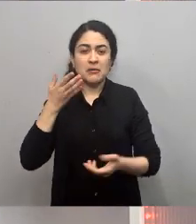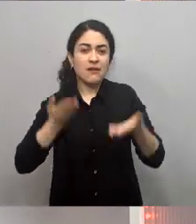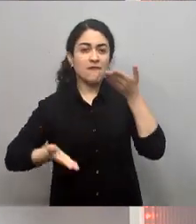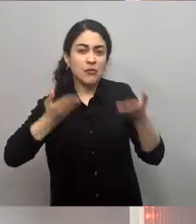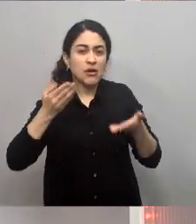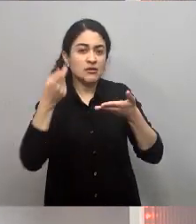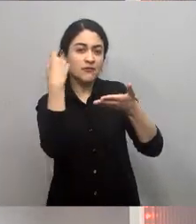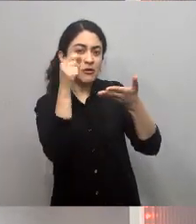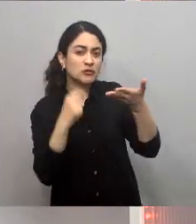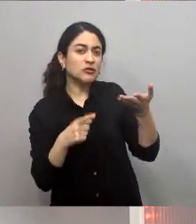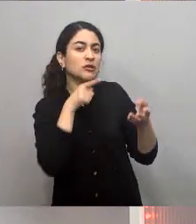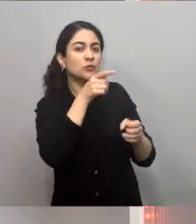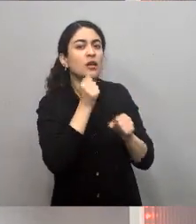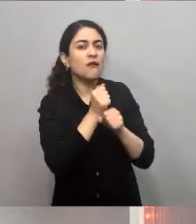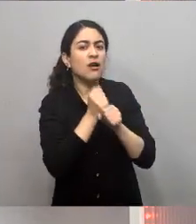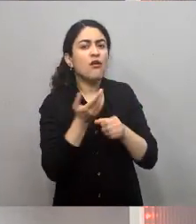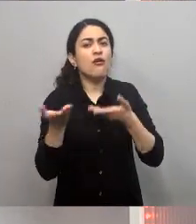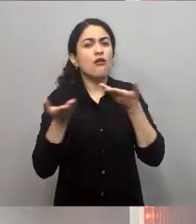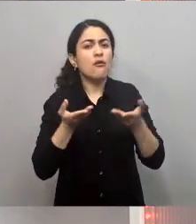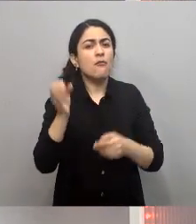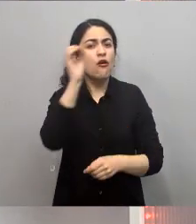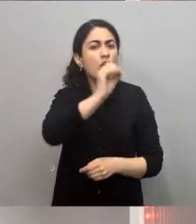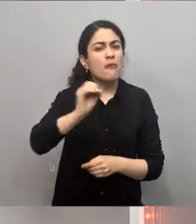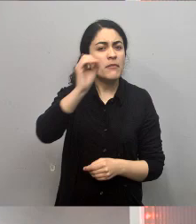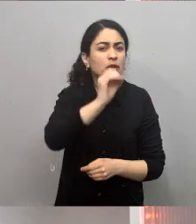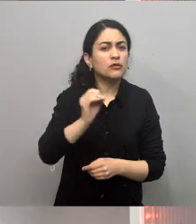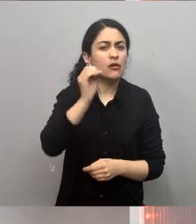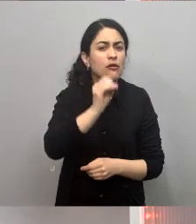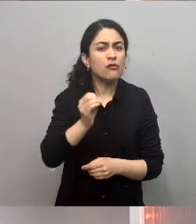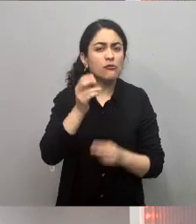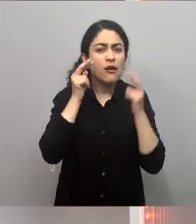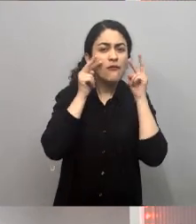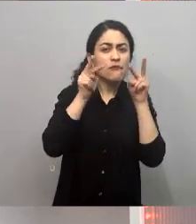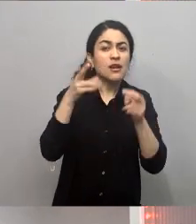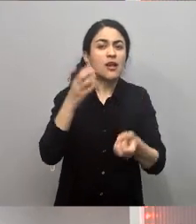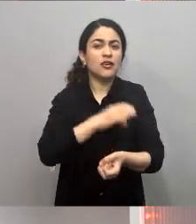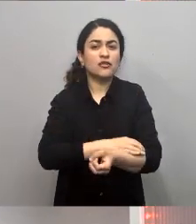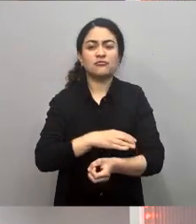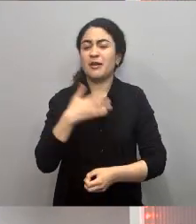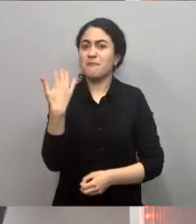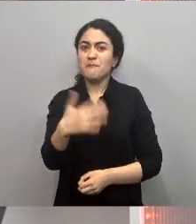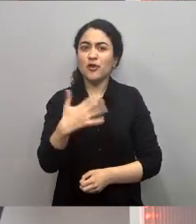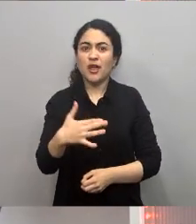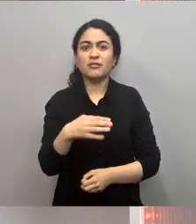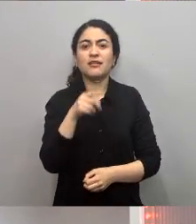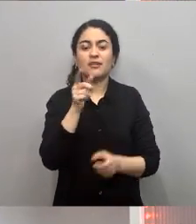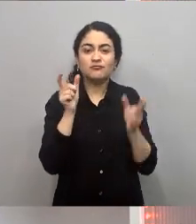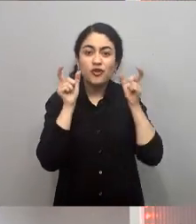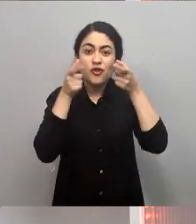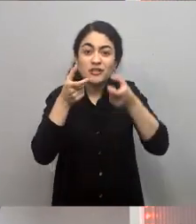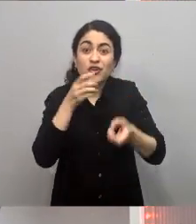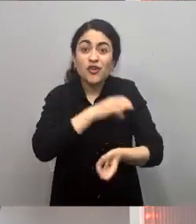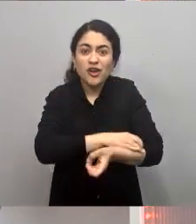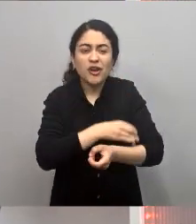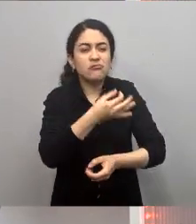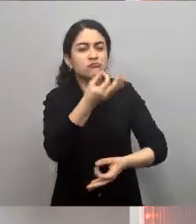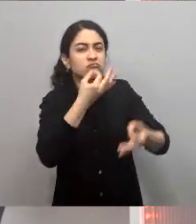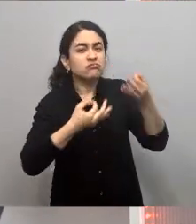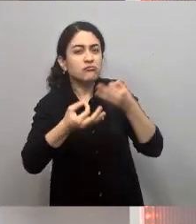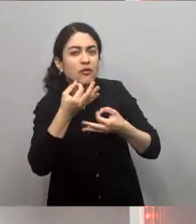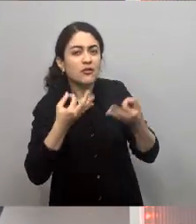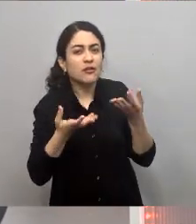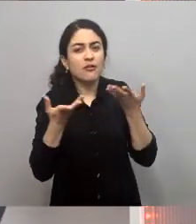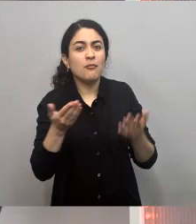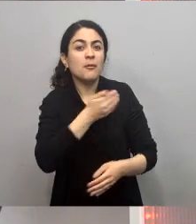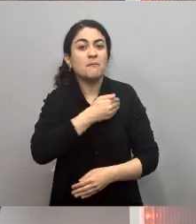primera parte de su gestión y también cómo ve desde su perspectiva lo que está ocurriendo con nuestra región. Siempre es bueno tener la voz de los CORES, de los consejeros regionales,